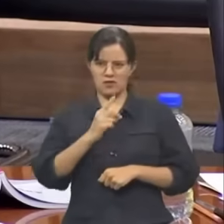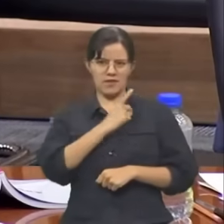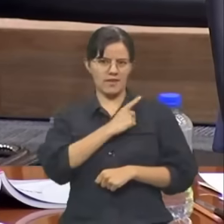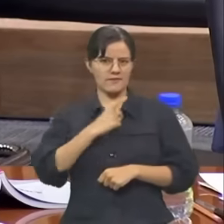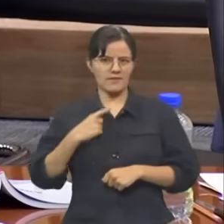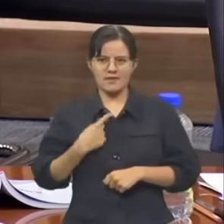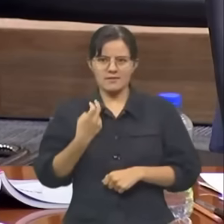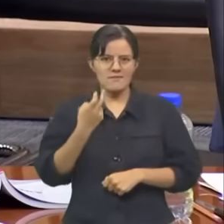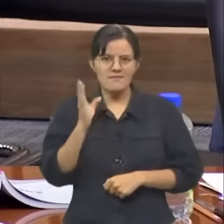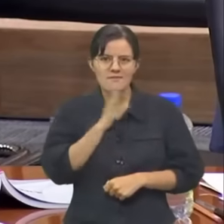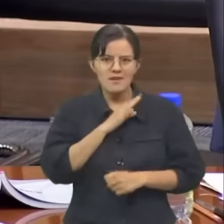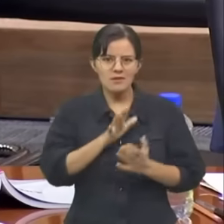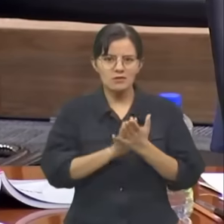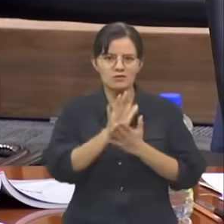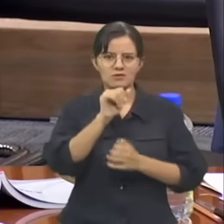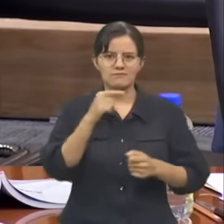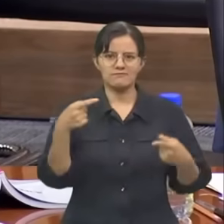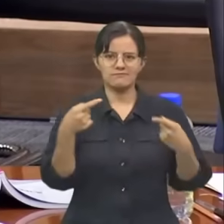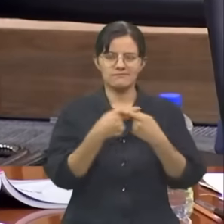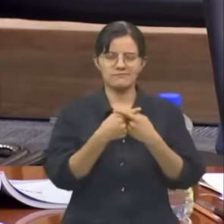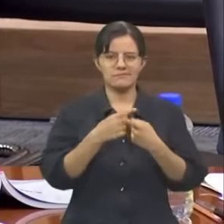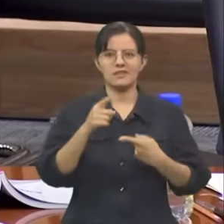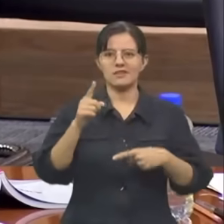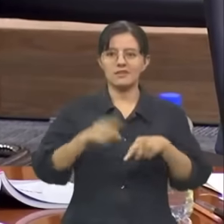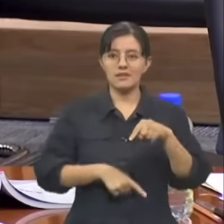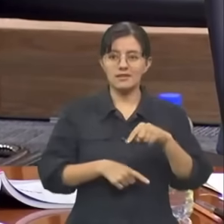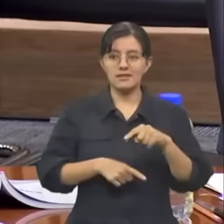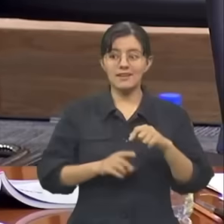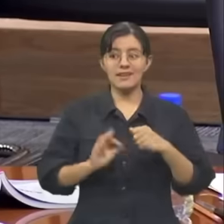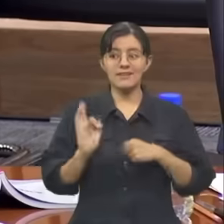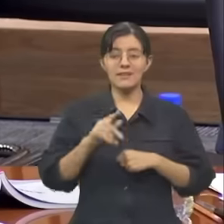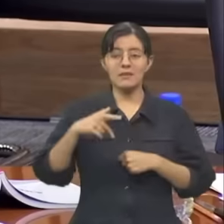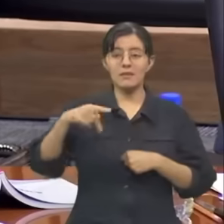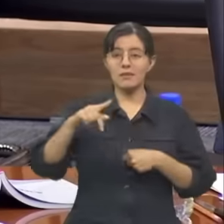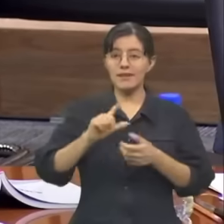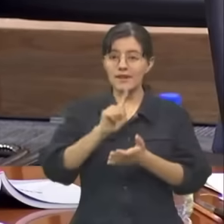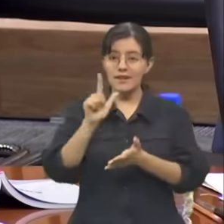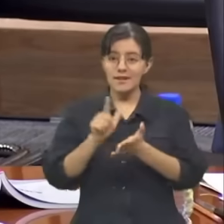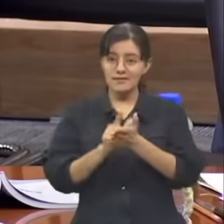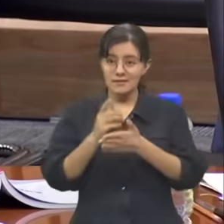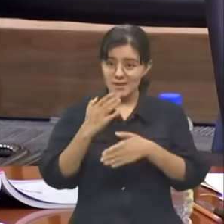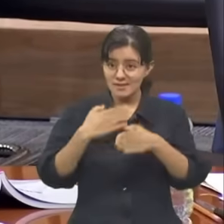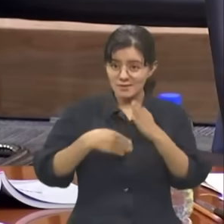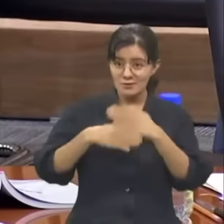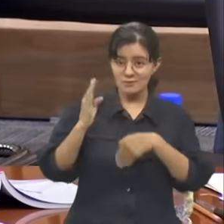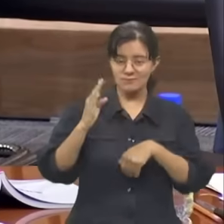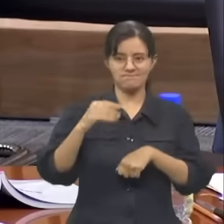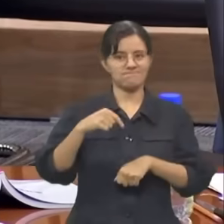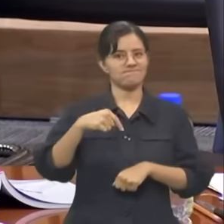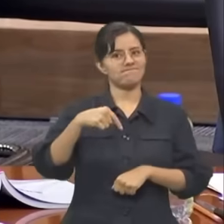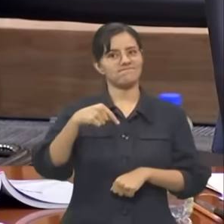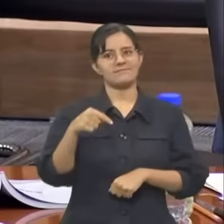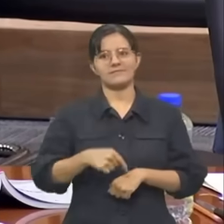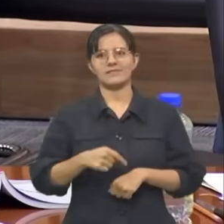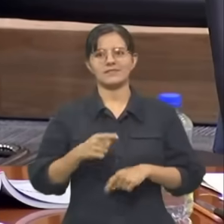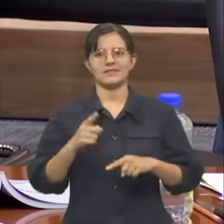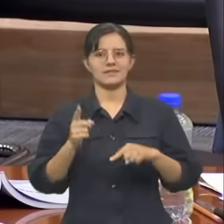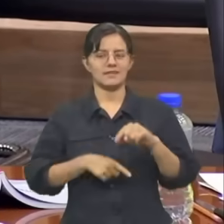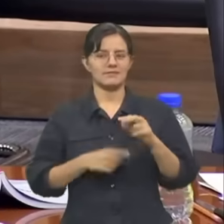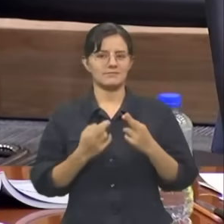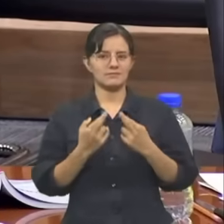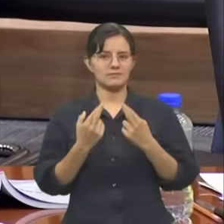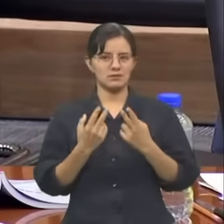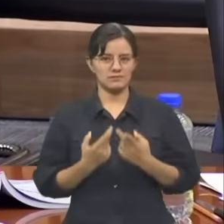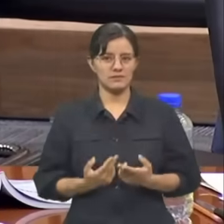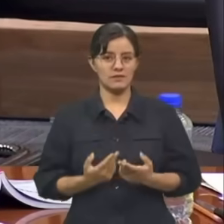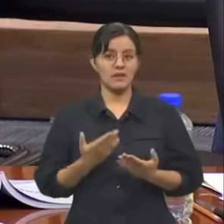hablando no estamos aquí por casualidad Pero además hoy se nos dice que en el mes